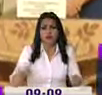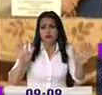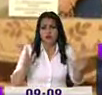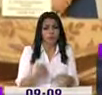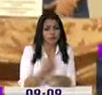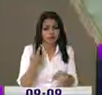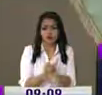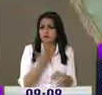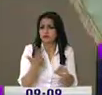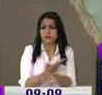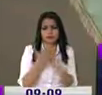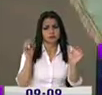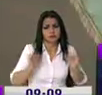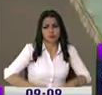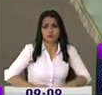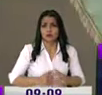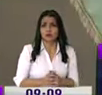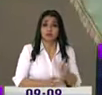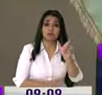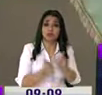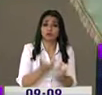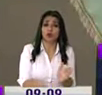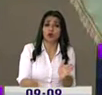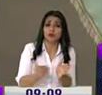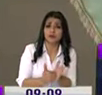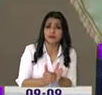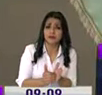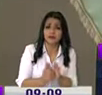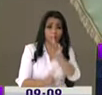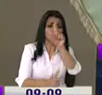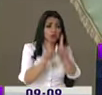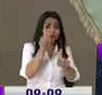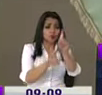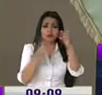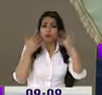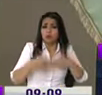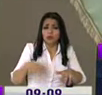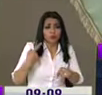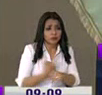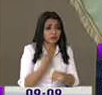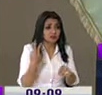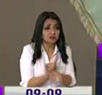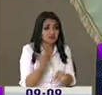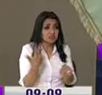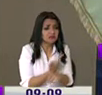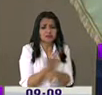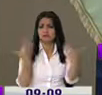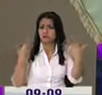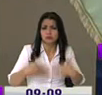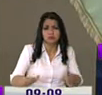sean necesarias. El pueblo vuelva a pronunciarse tantas veces sea necesario.